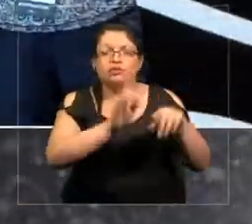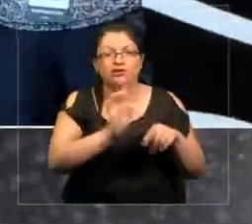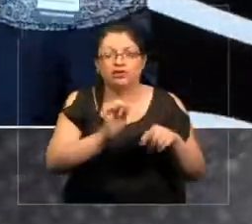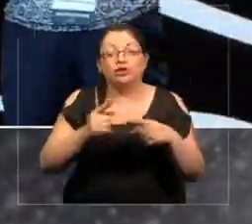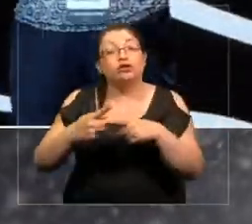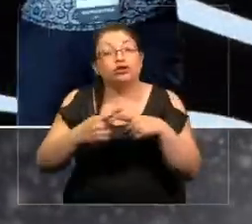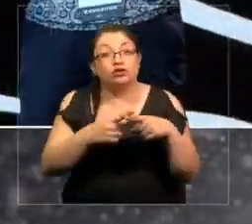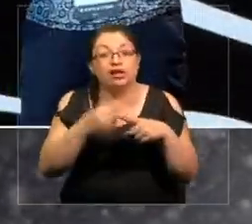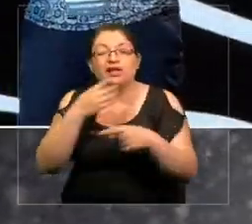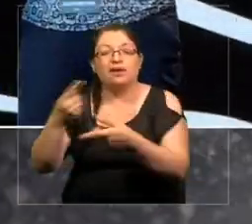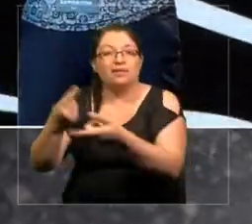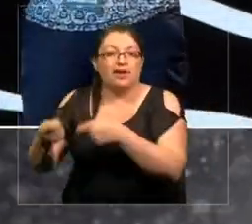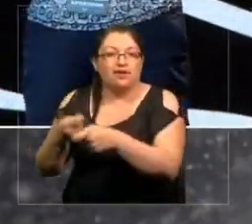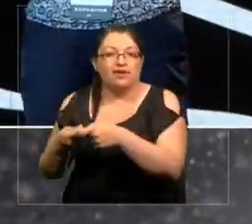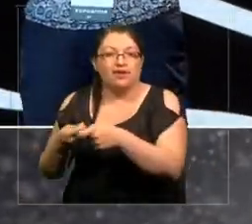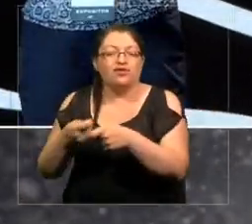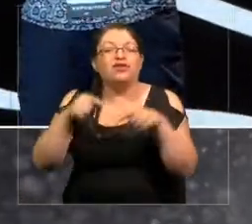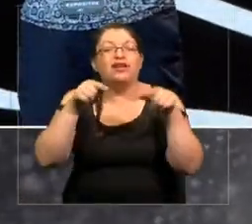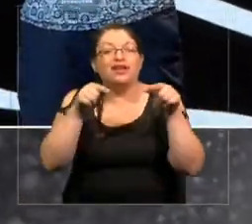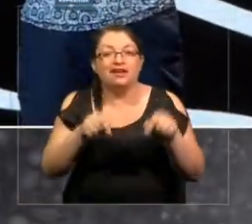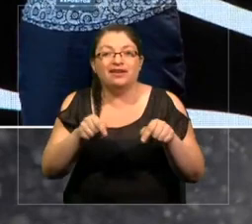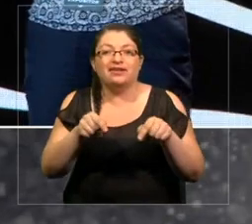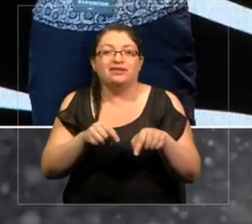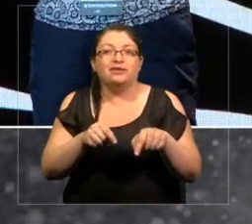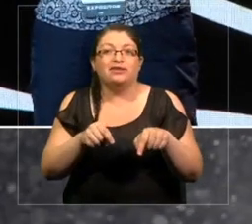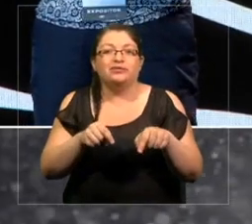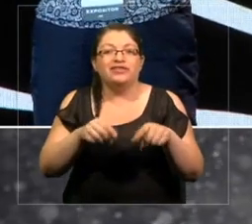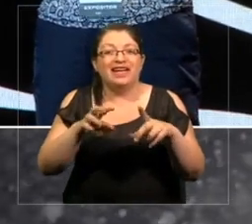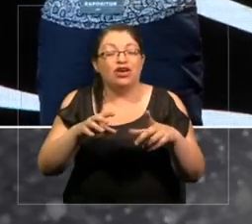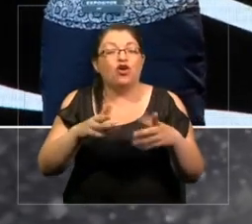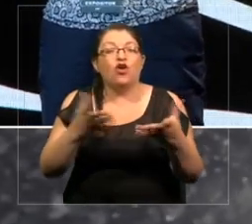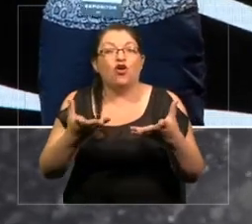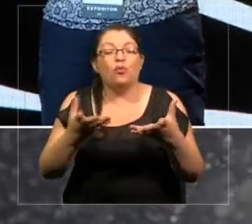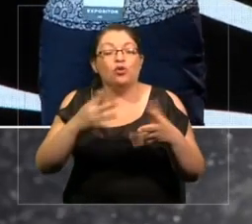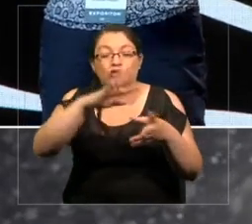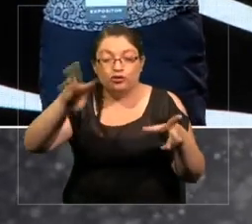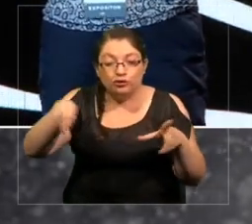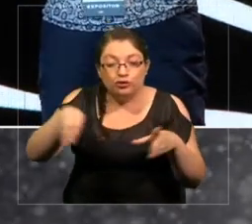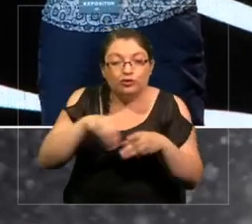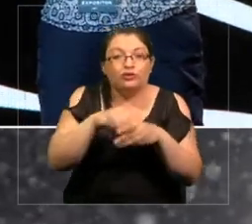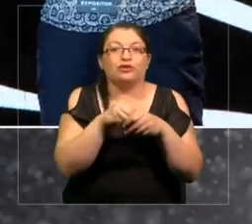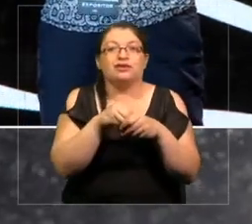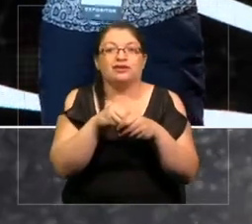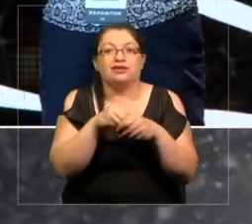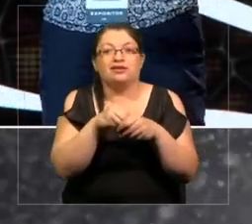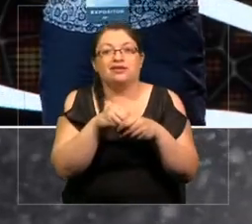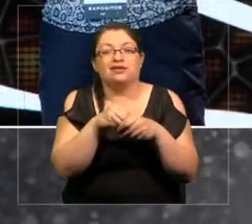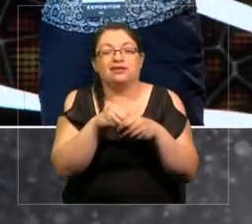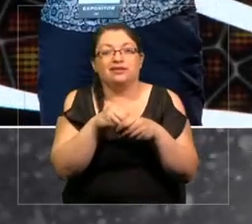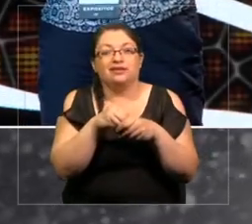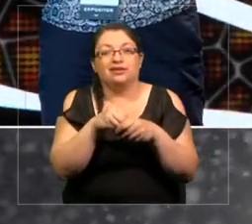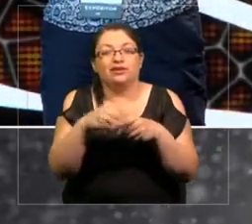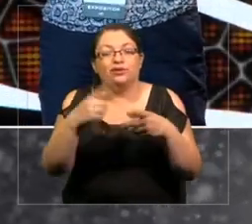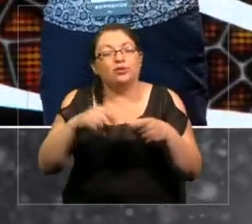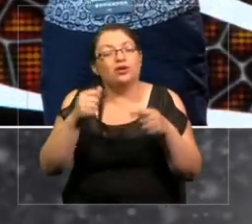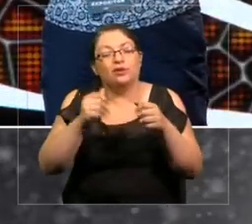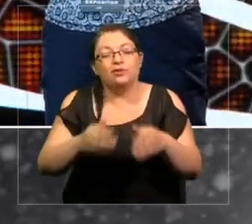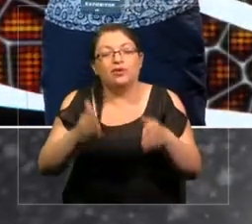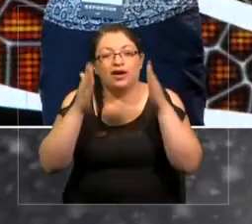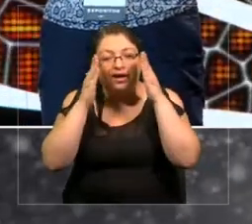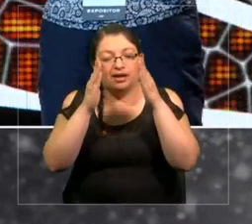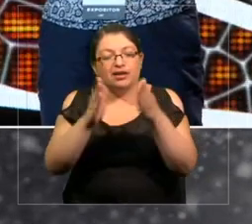lo económico y es precisamente en la manera integral en la cual podemos atender las